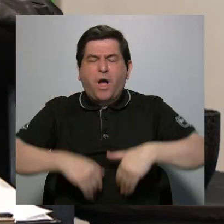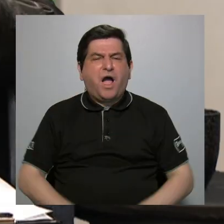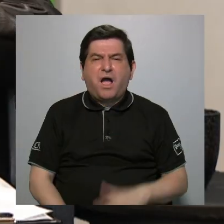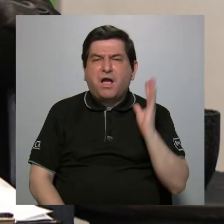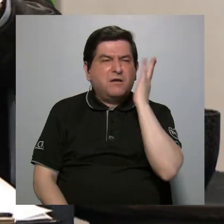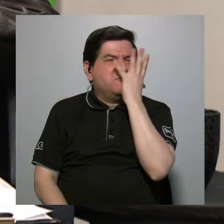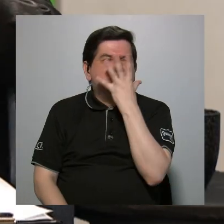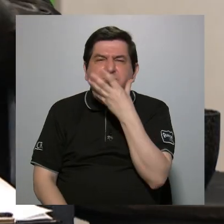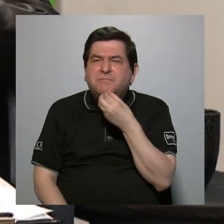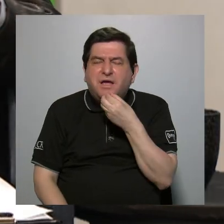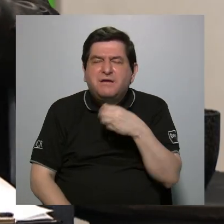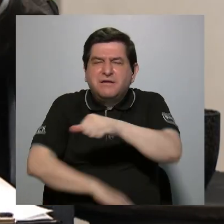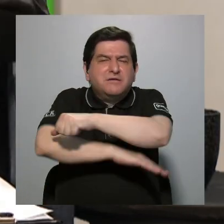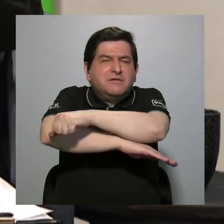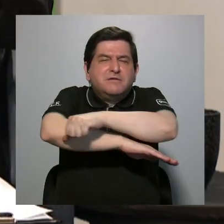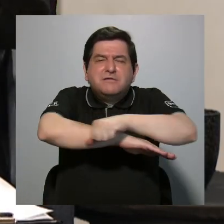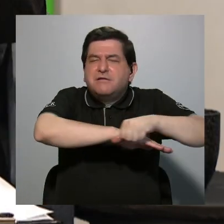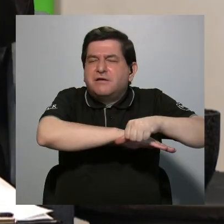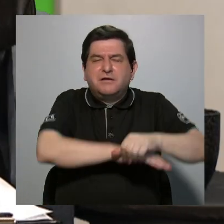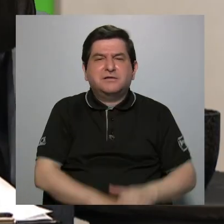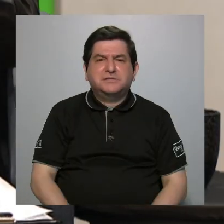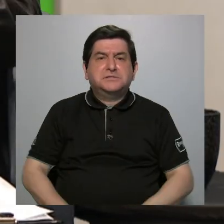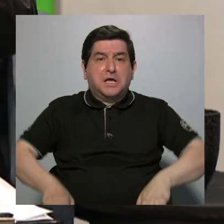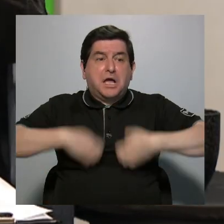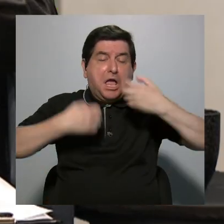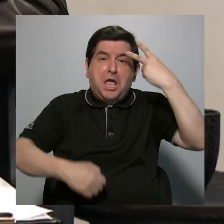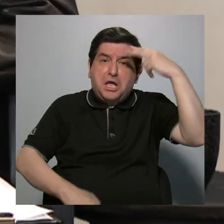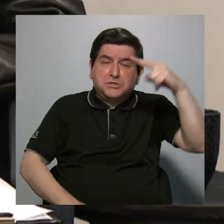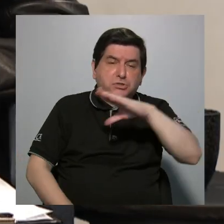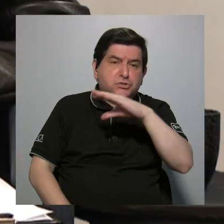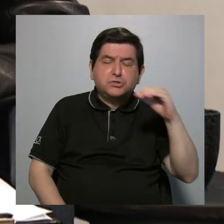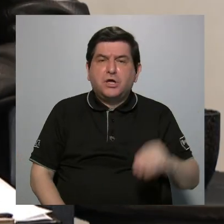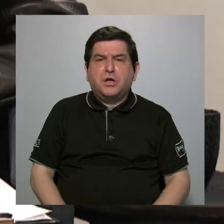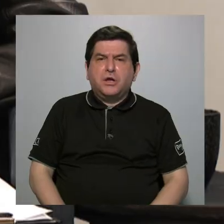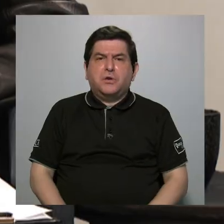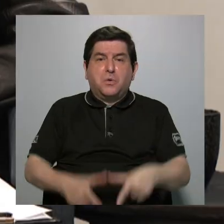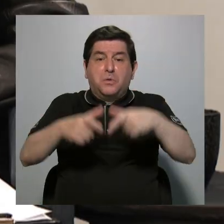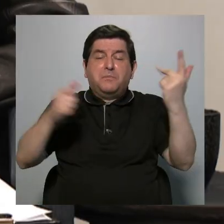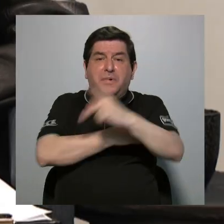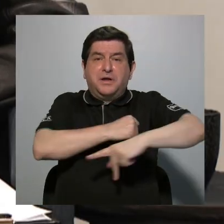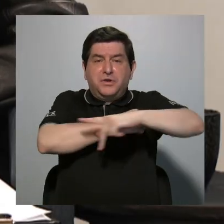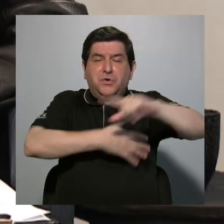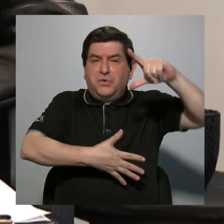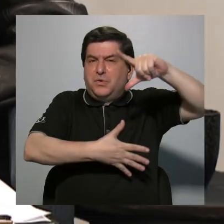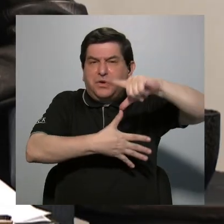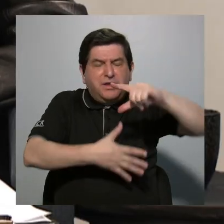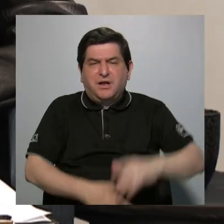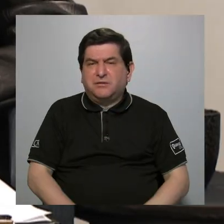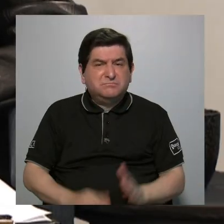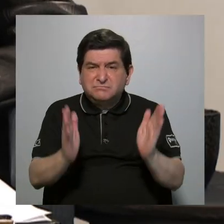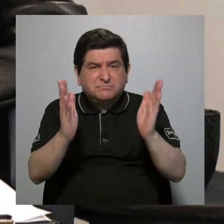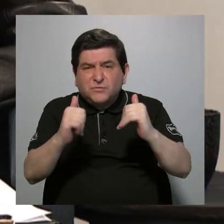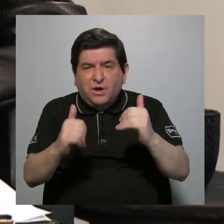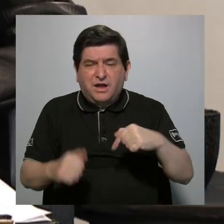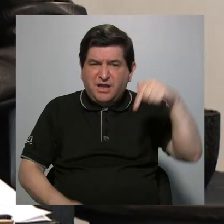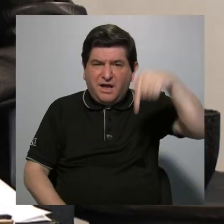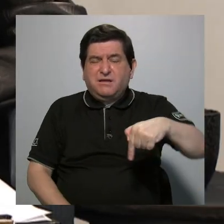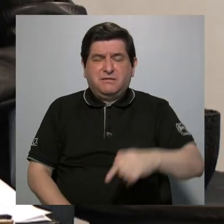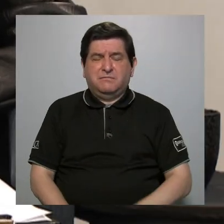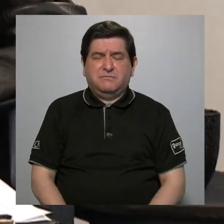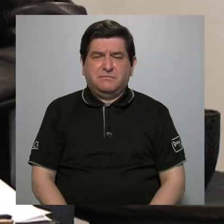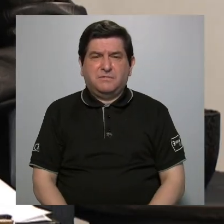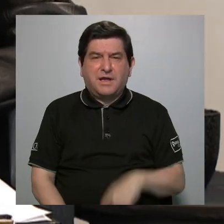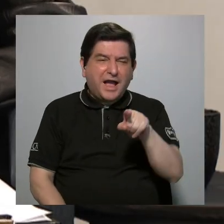esa belleza arquitectónica como existe en México, como existe en la gran mayoría de los países latinoamericanos. Ahí